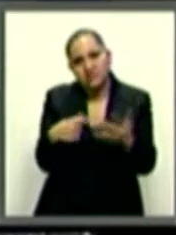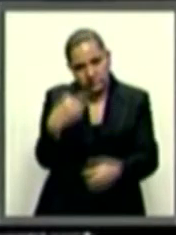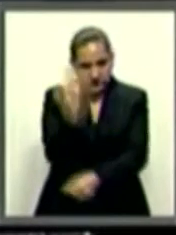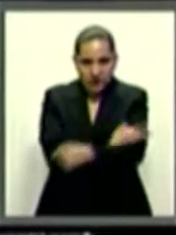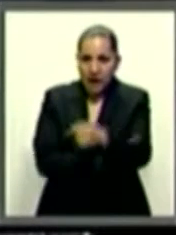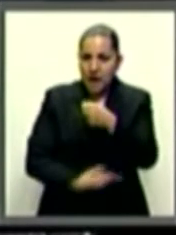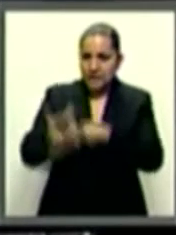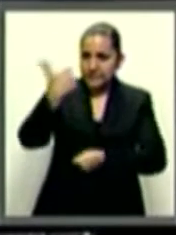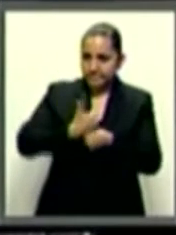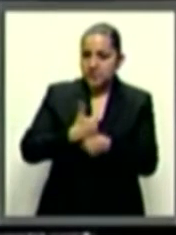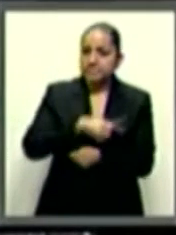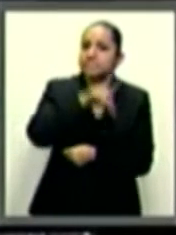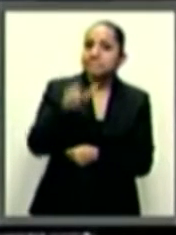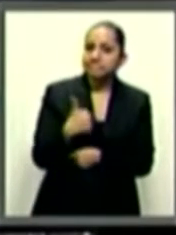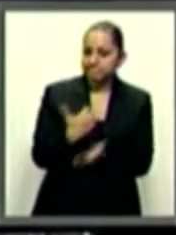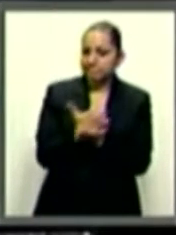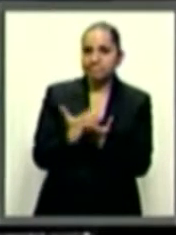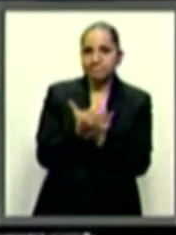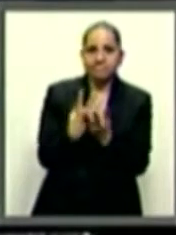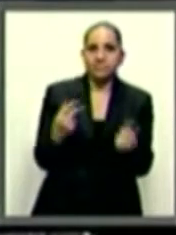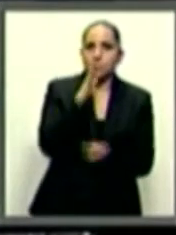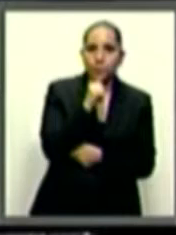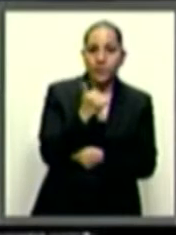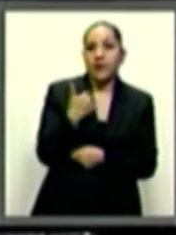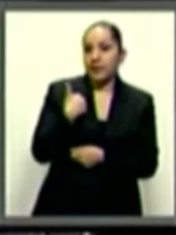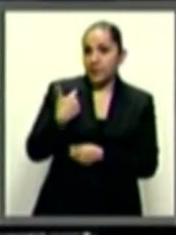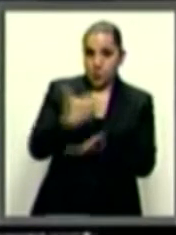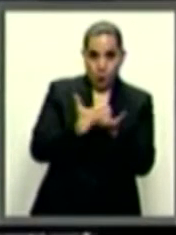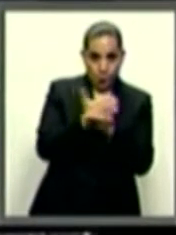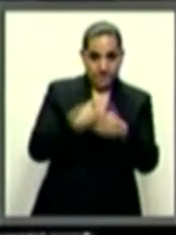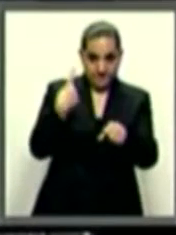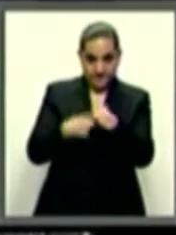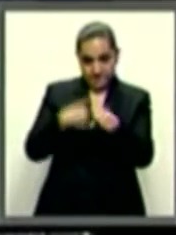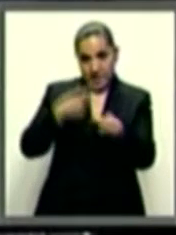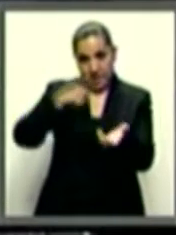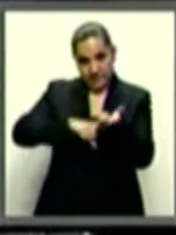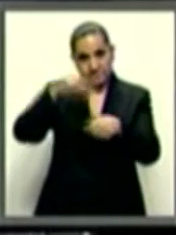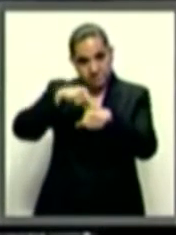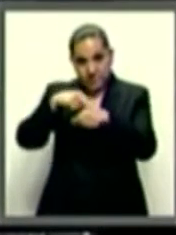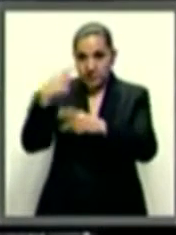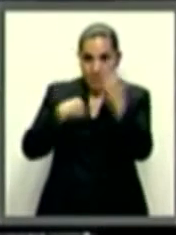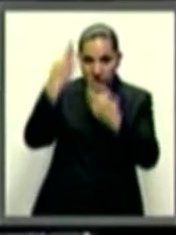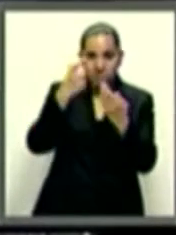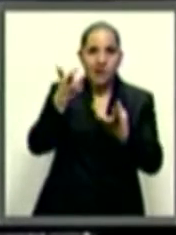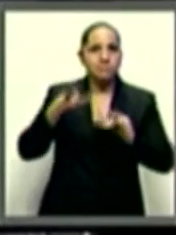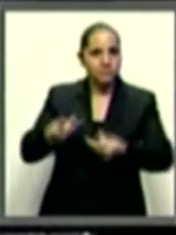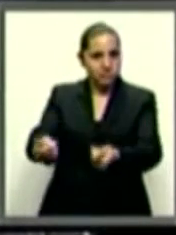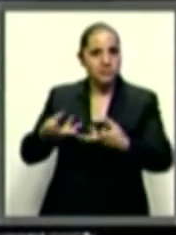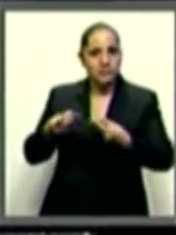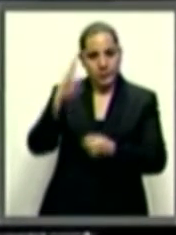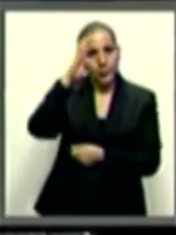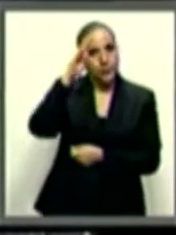sustitutivos son invasivos y muy costosos. Al ser una enfermedad crónica, implica estar presente siempre